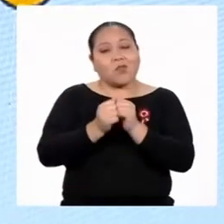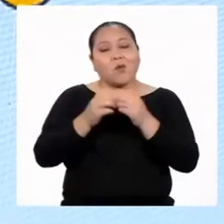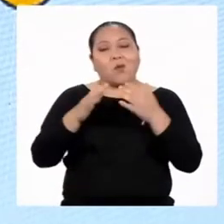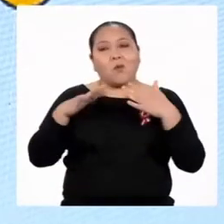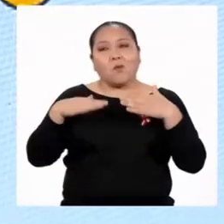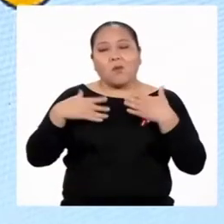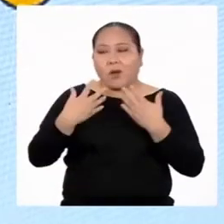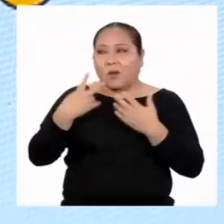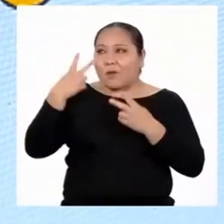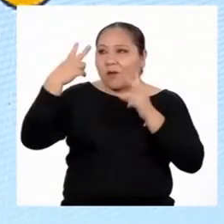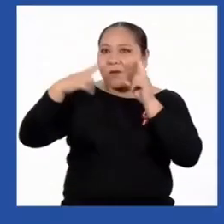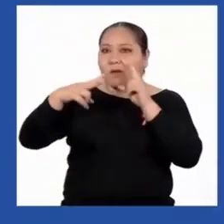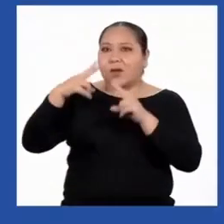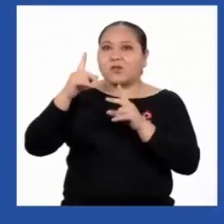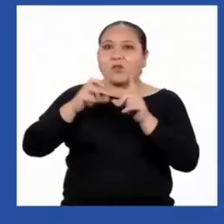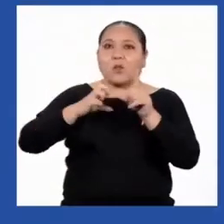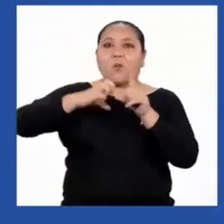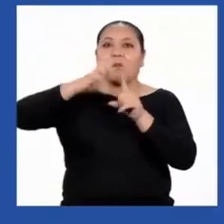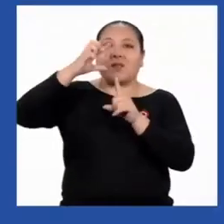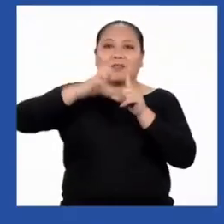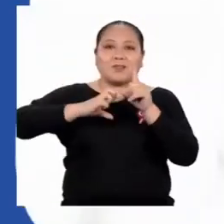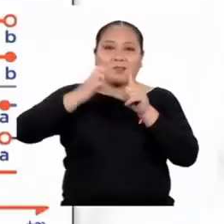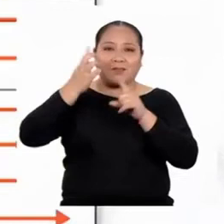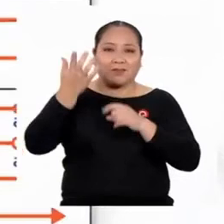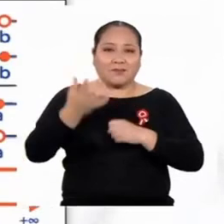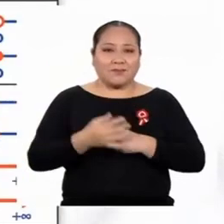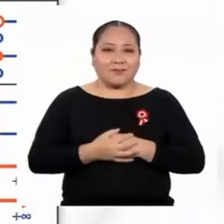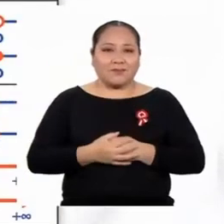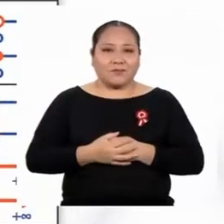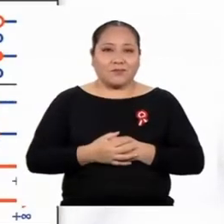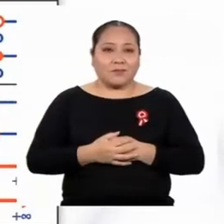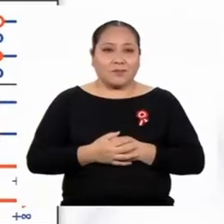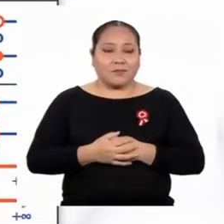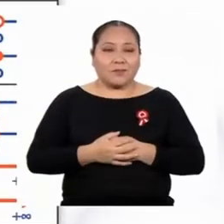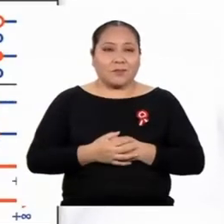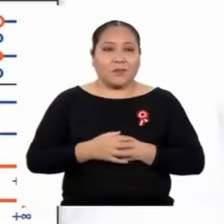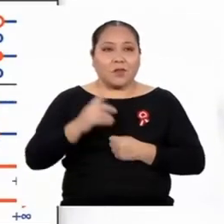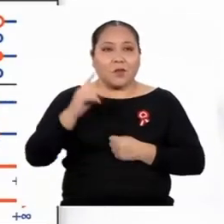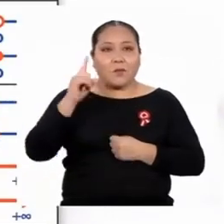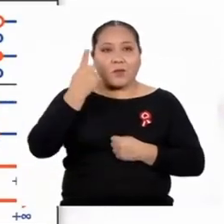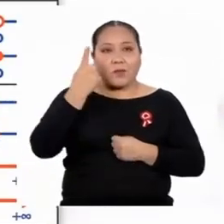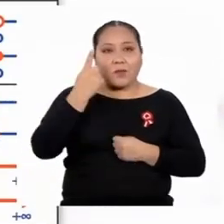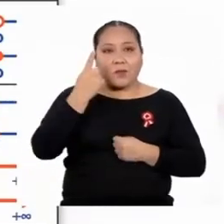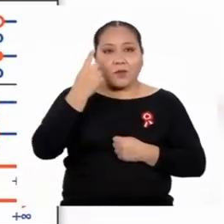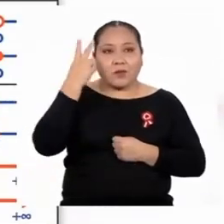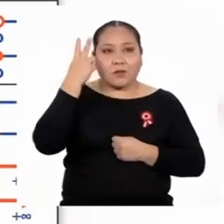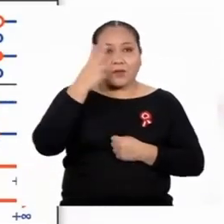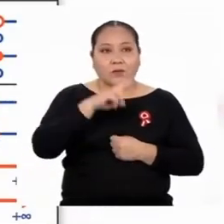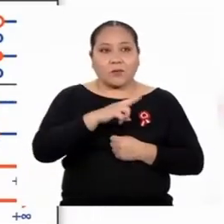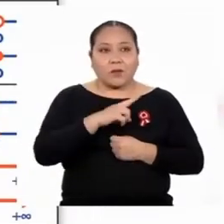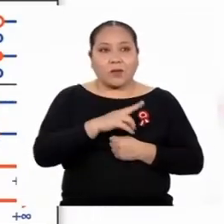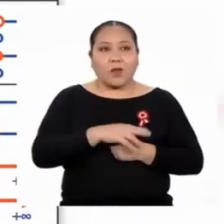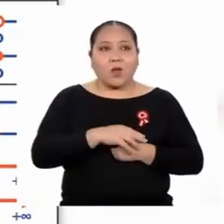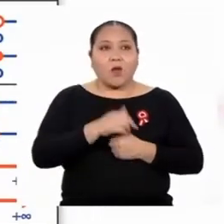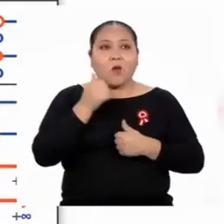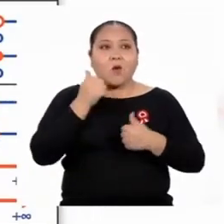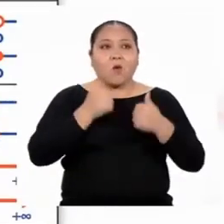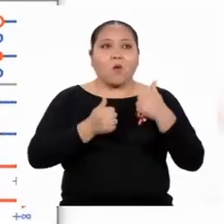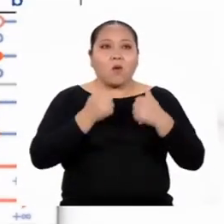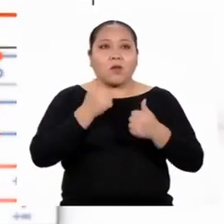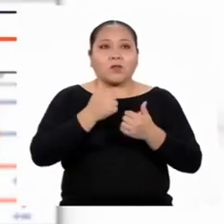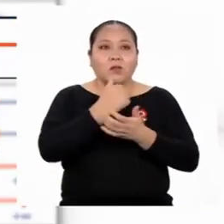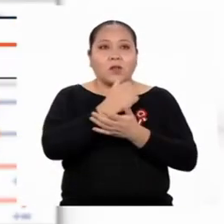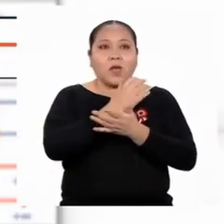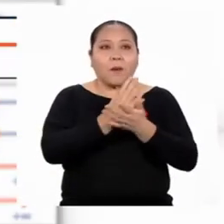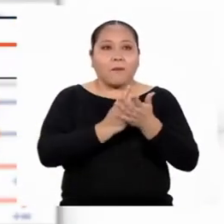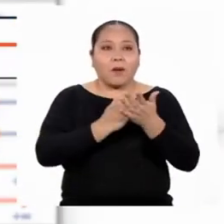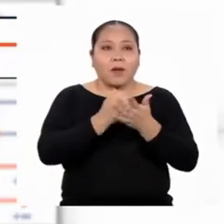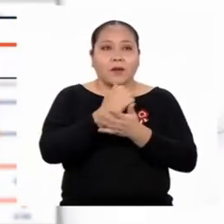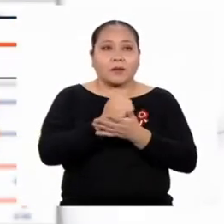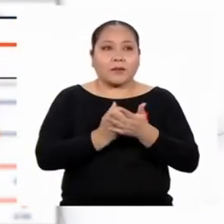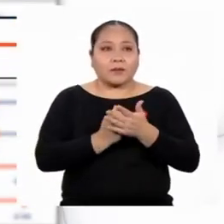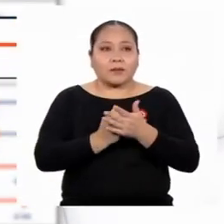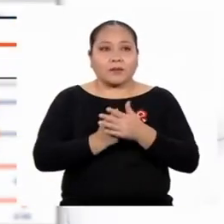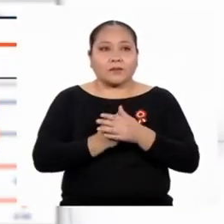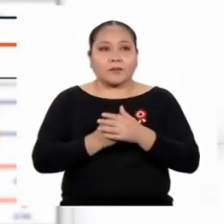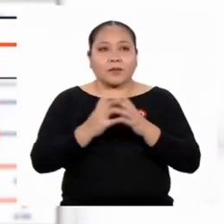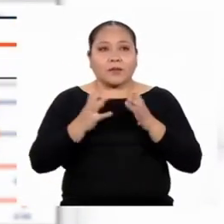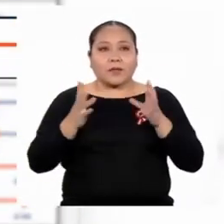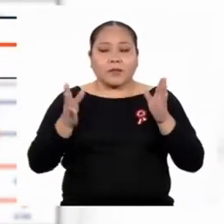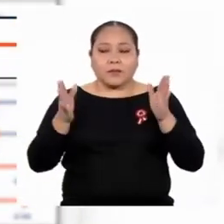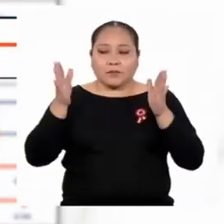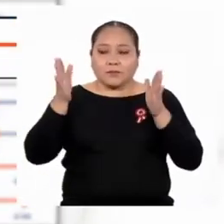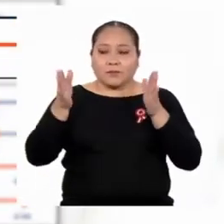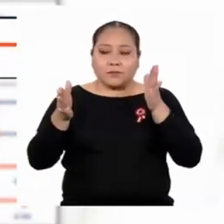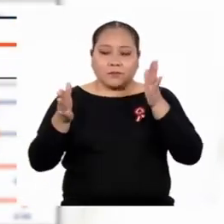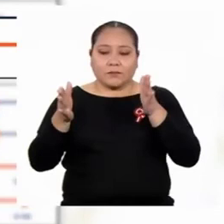su tensión arterial. Lo primero es reconocer los tipos de intervalo. Intervalo